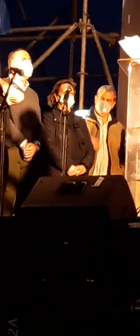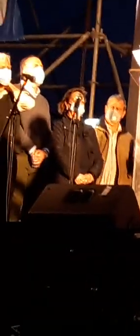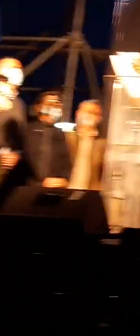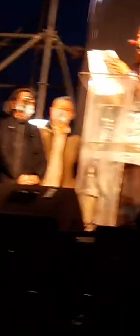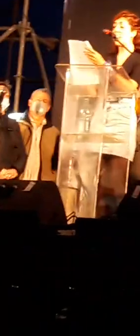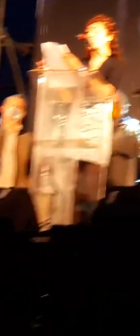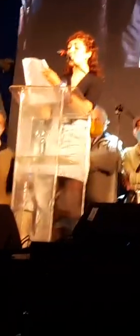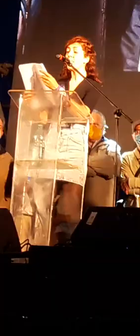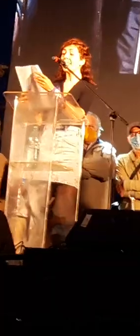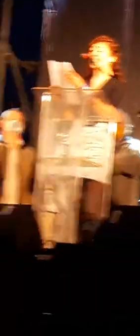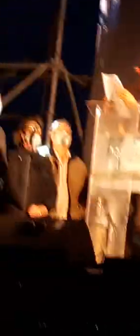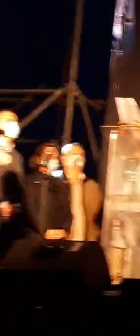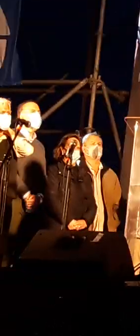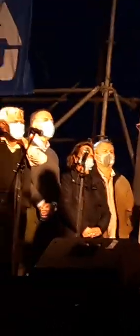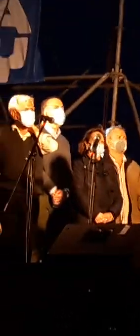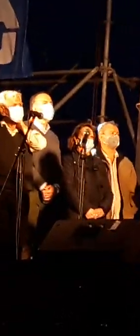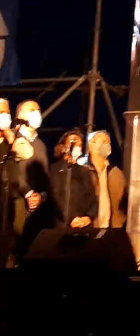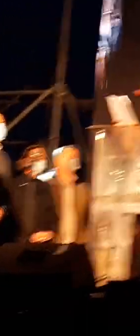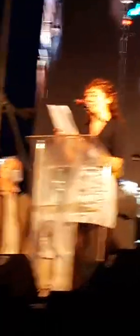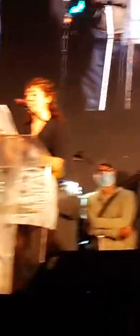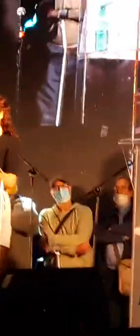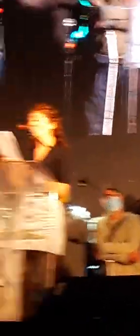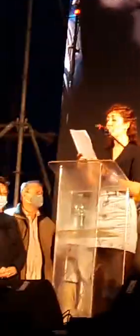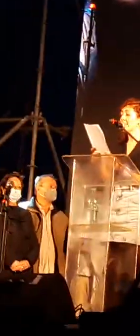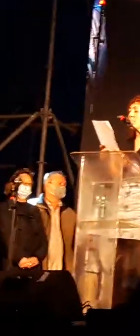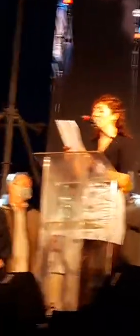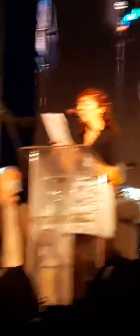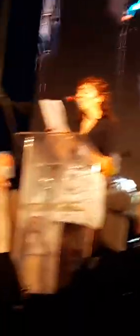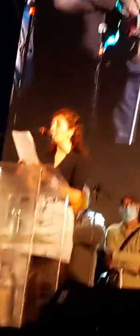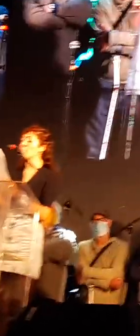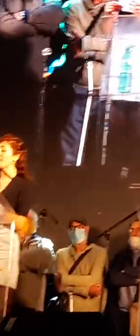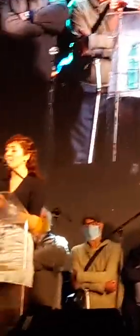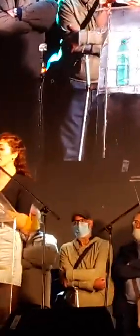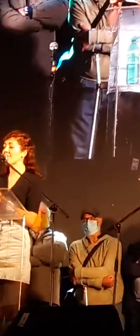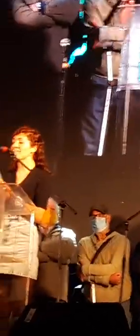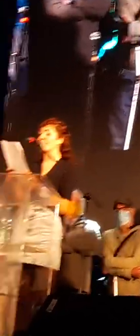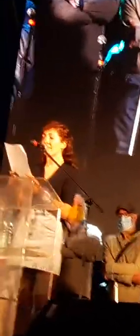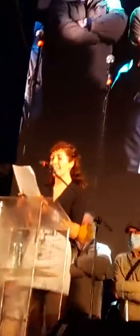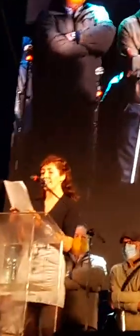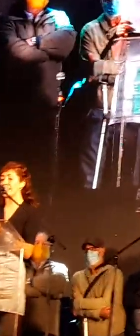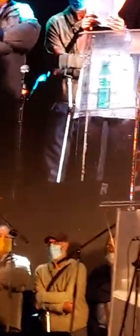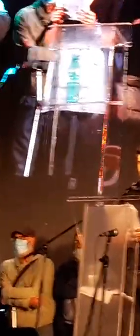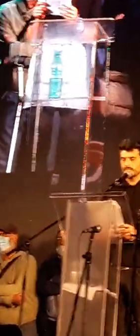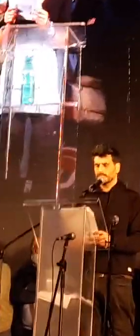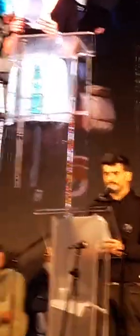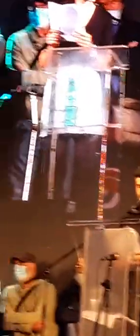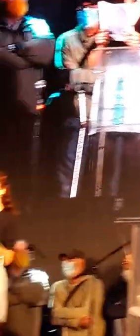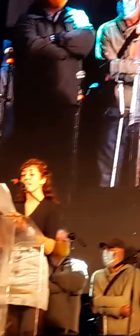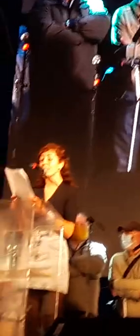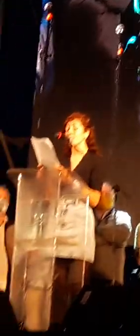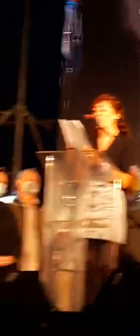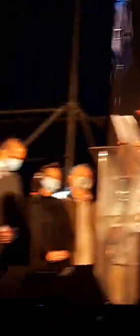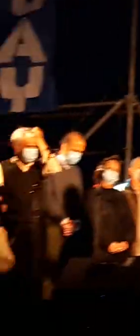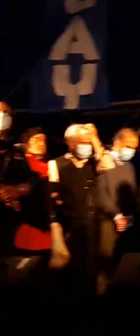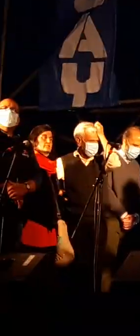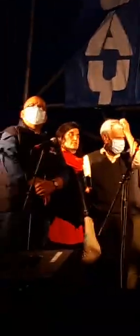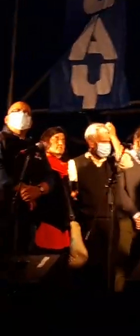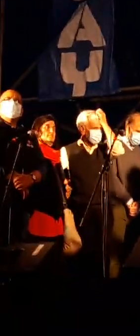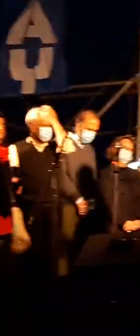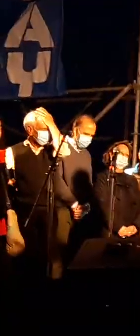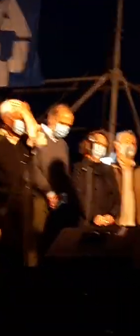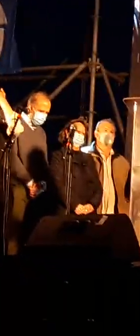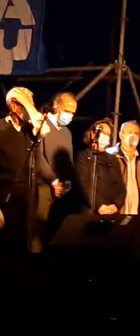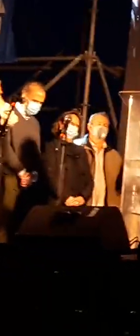porque defendemos el trabajo y la soberanía nacional, donde está en primer lugar nuestra independencia energética. Y por eso defendemos a una